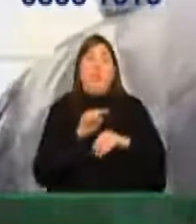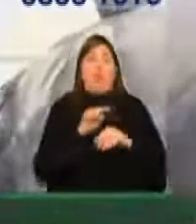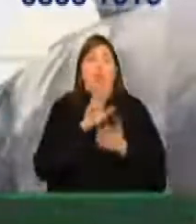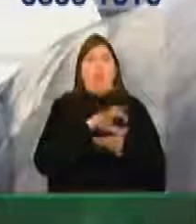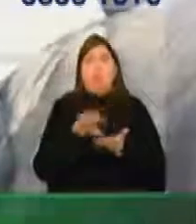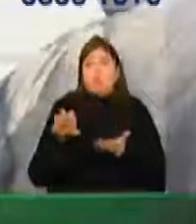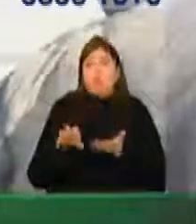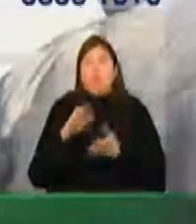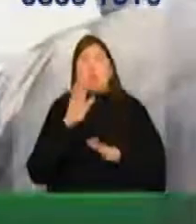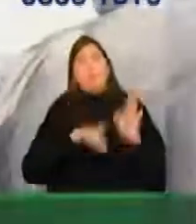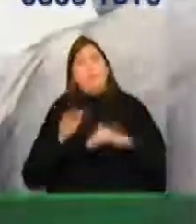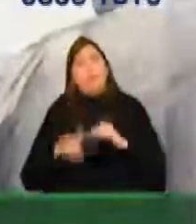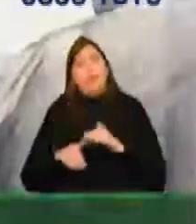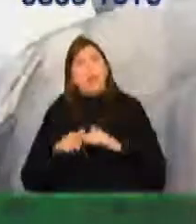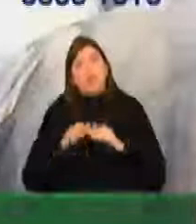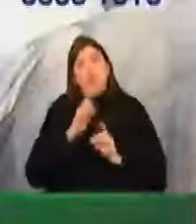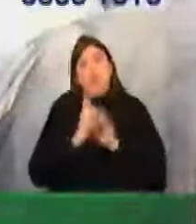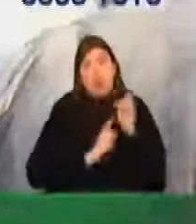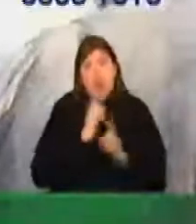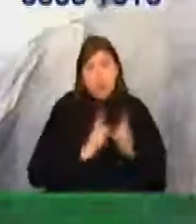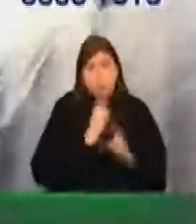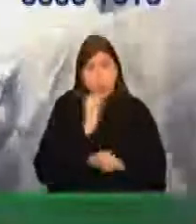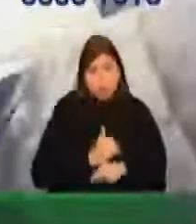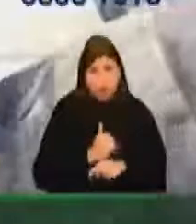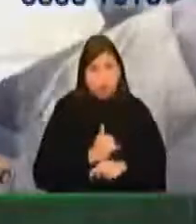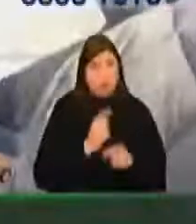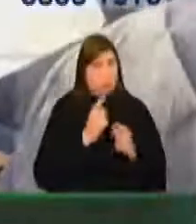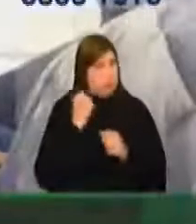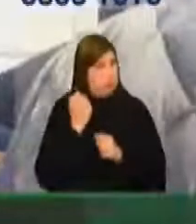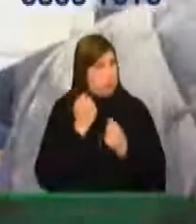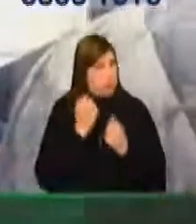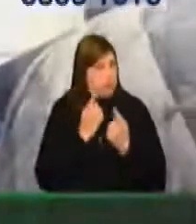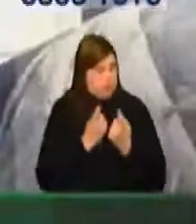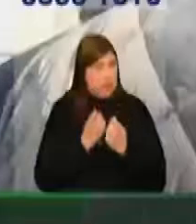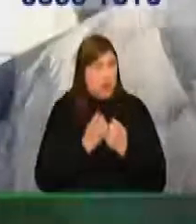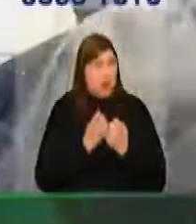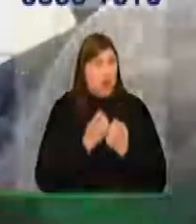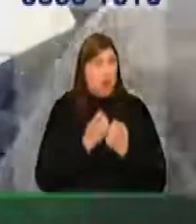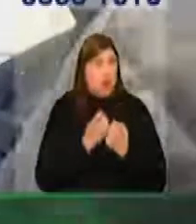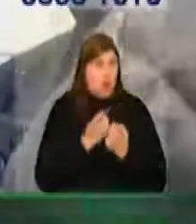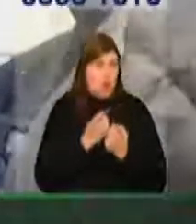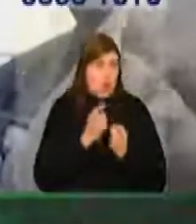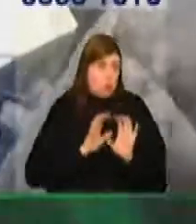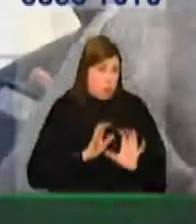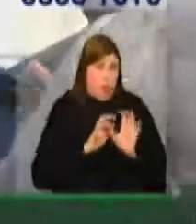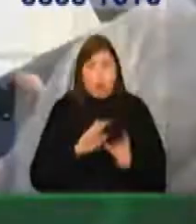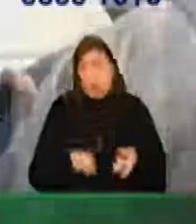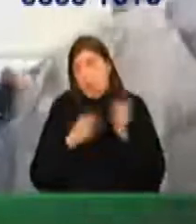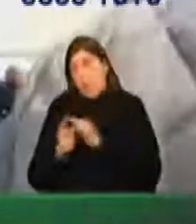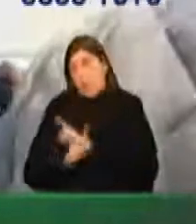va tecnificando, algunas funciones siguen teniendo un componente de recursos humanos importante. Bueno, eso no hay que dejar de hacerlo. Hay que